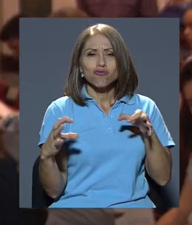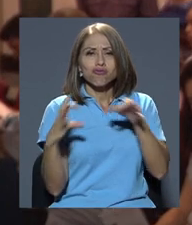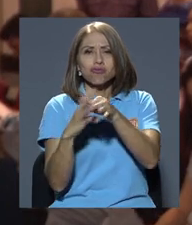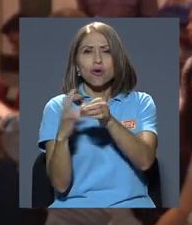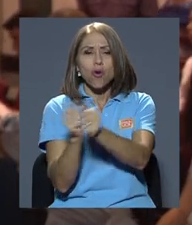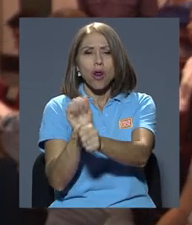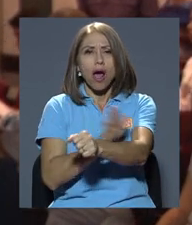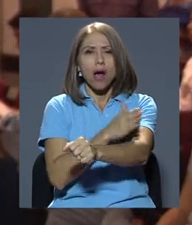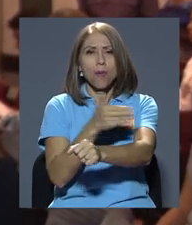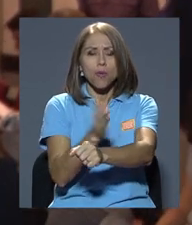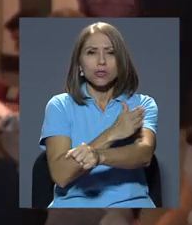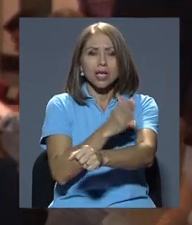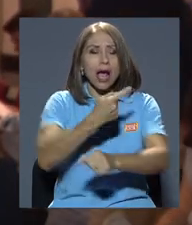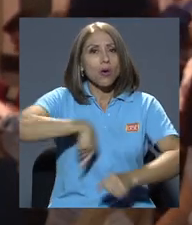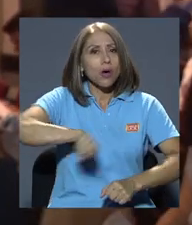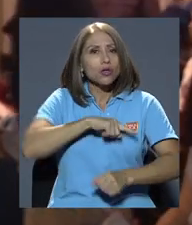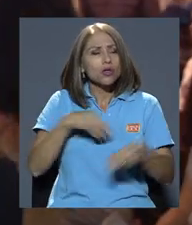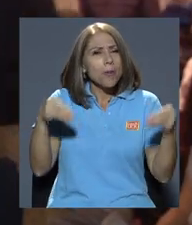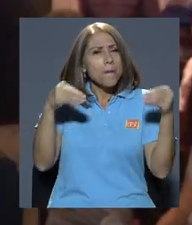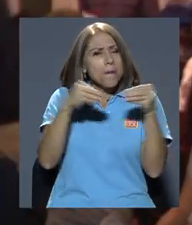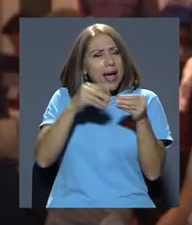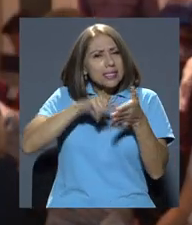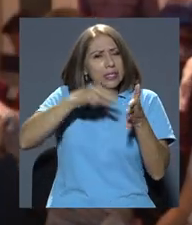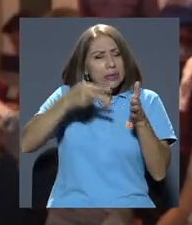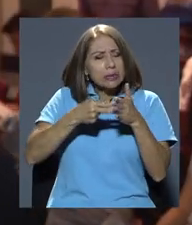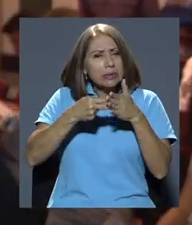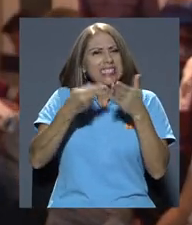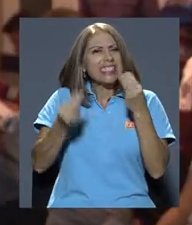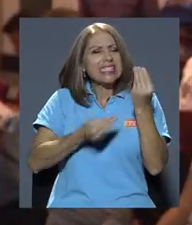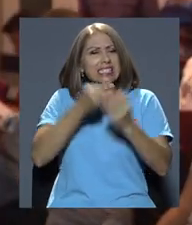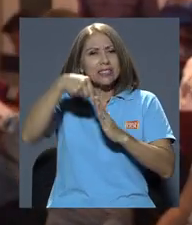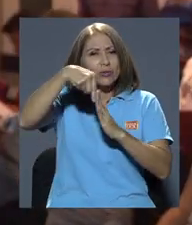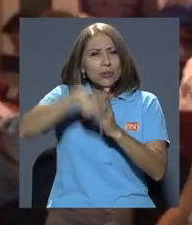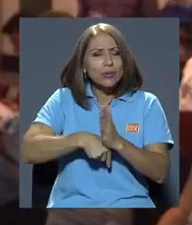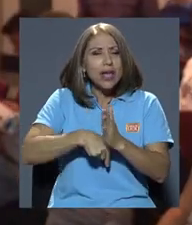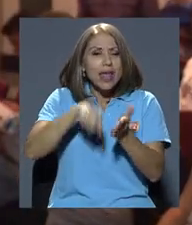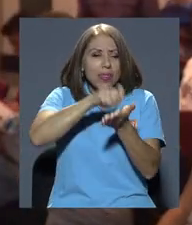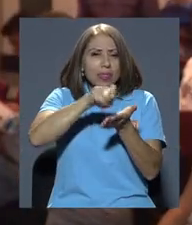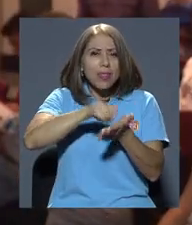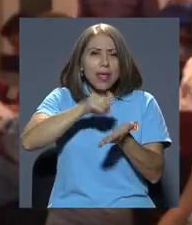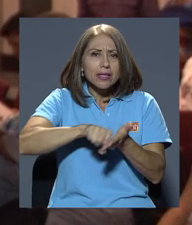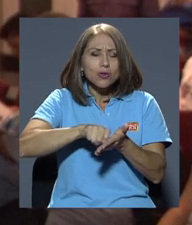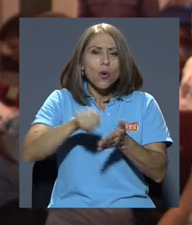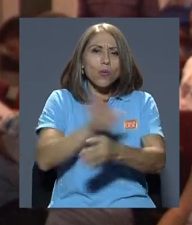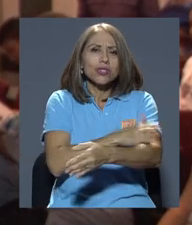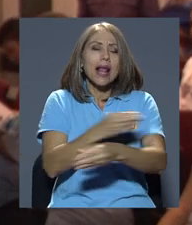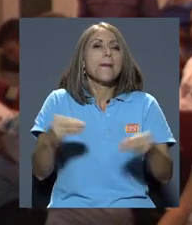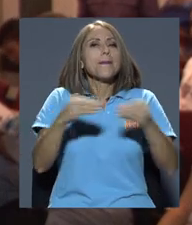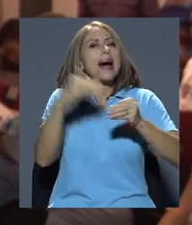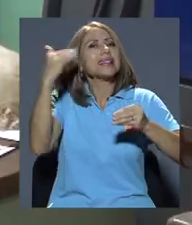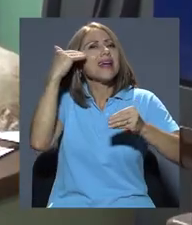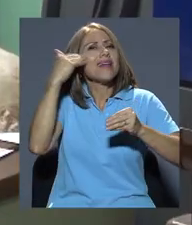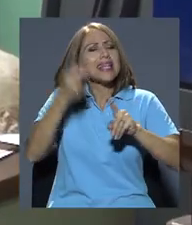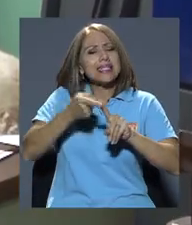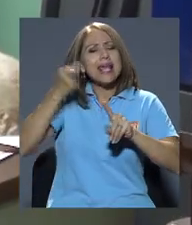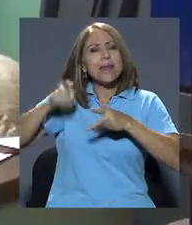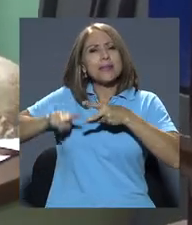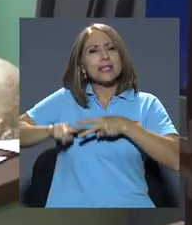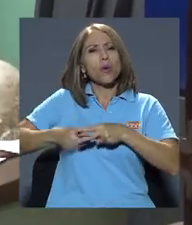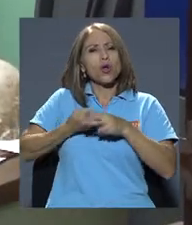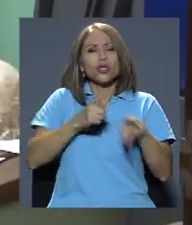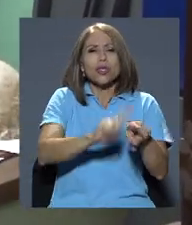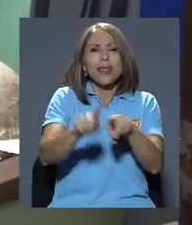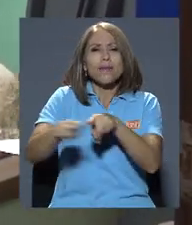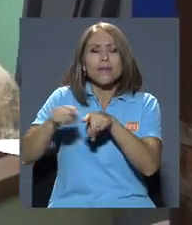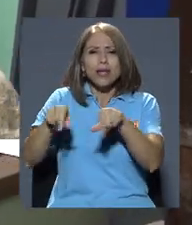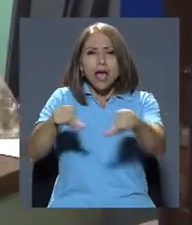medida en que tengamos una definición más amplia de texto y particularmente de texto musical, más saberes epistemológicos, más saberes transdisciplinarios